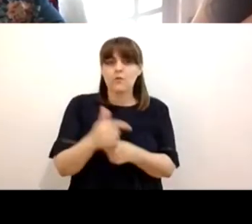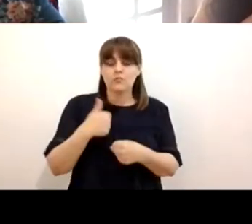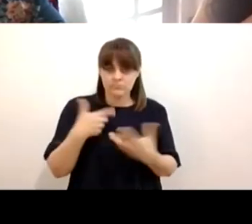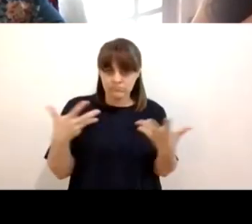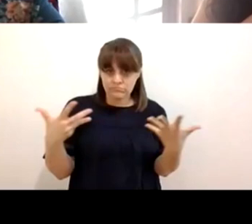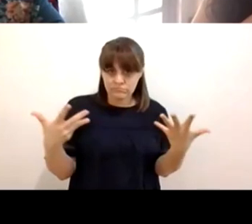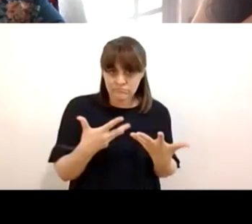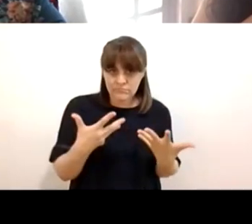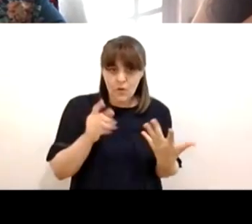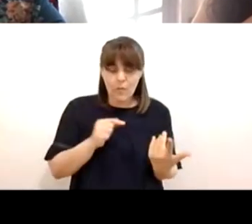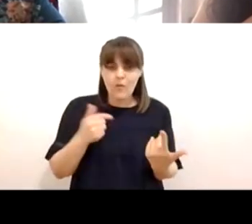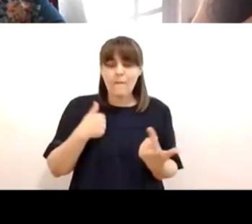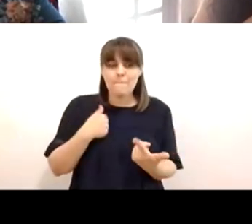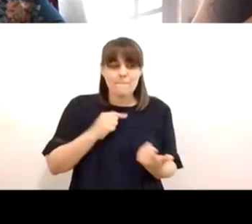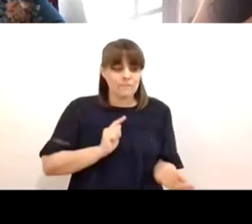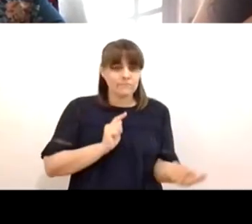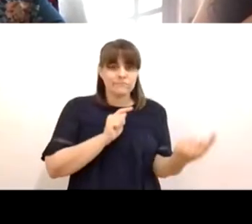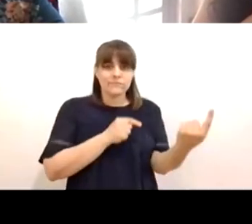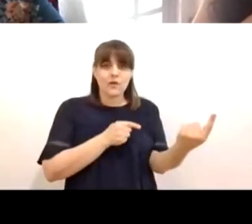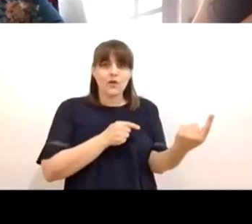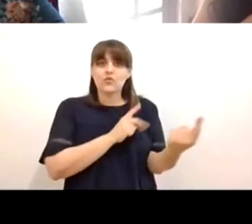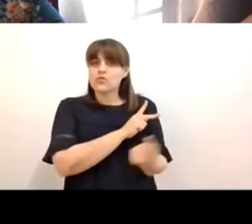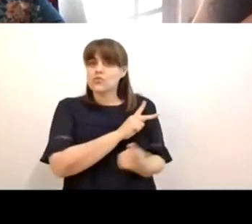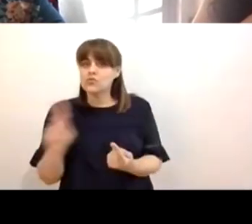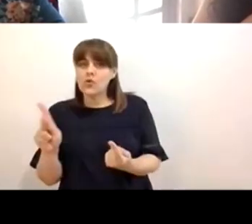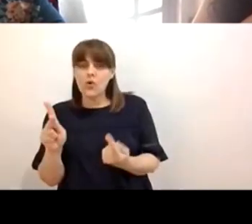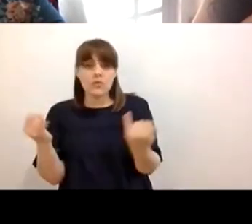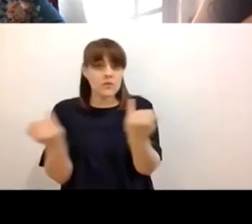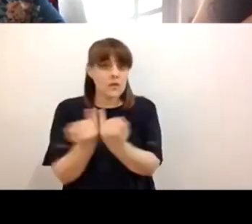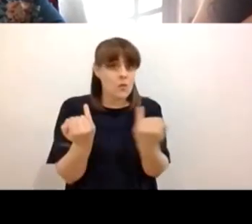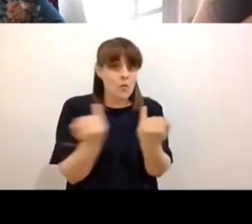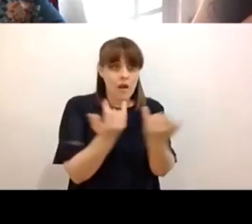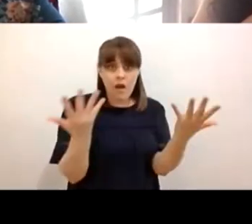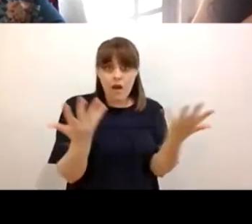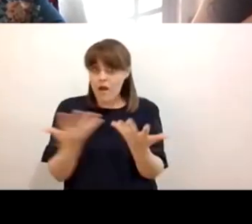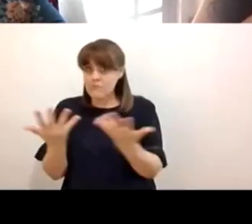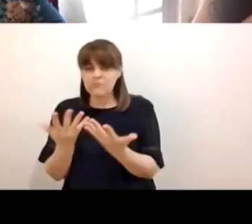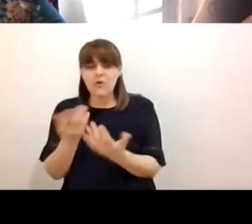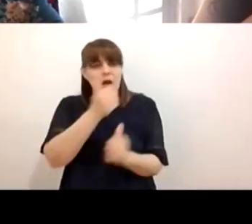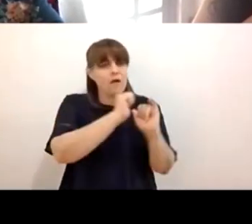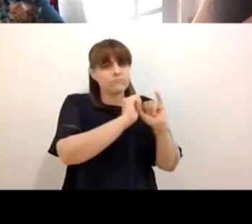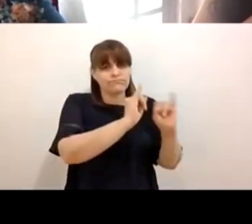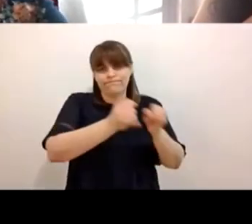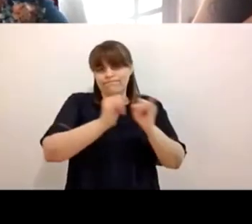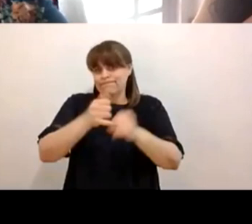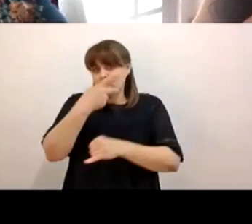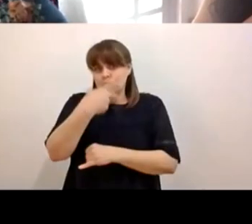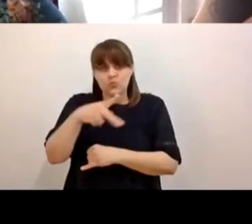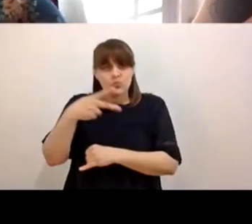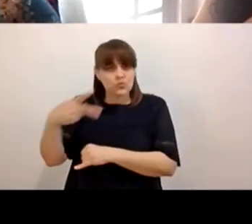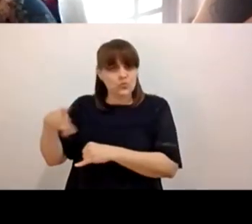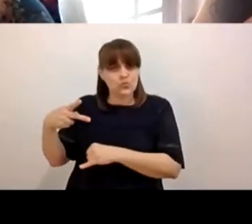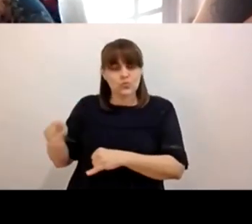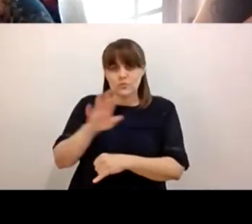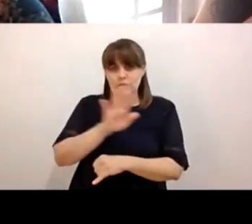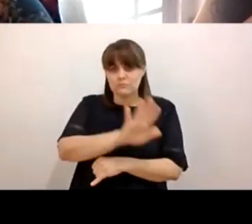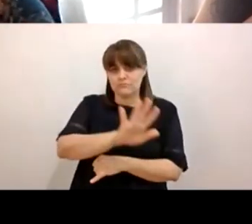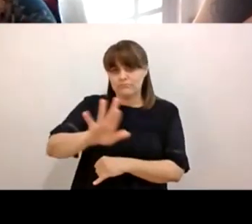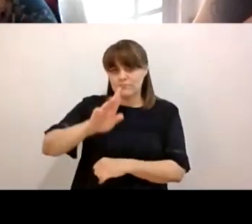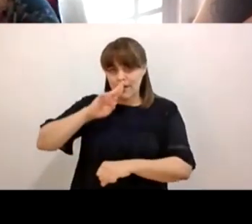reciprocidad que no consiste en que todos hagan lo mismo sino que cada quien desde el lugar que le toque la responsabilidad que tiene